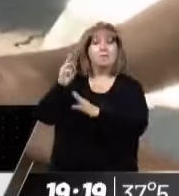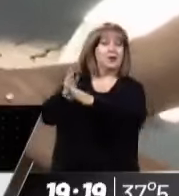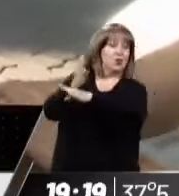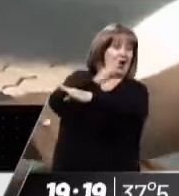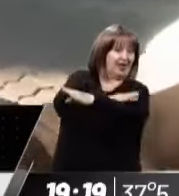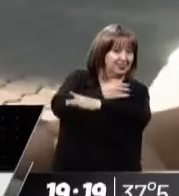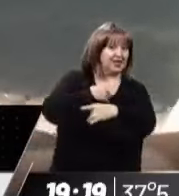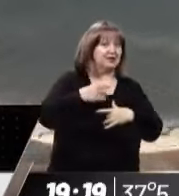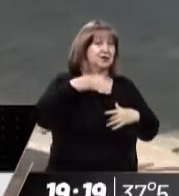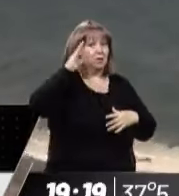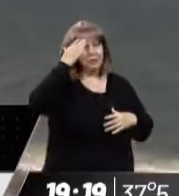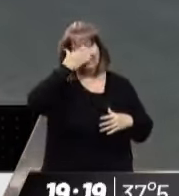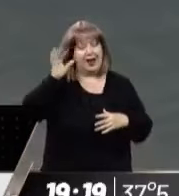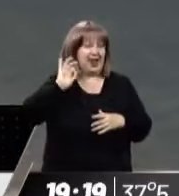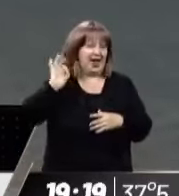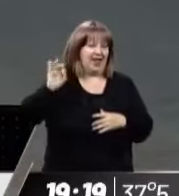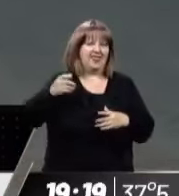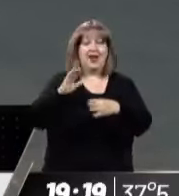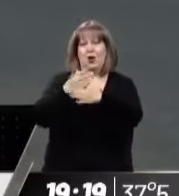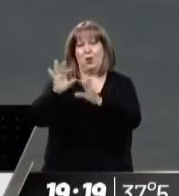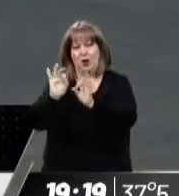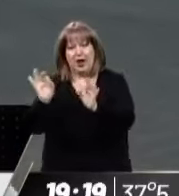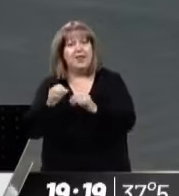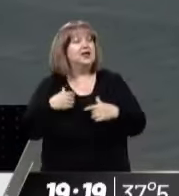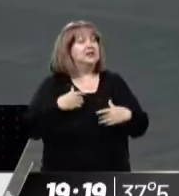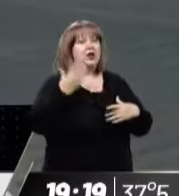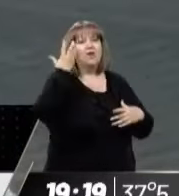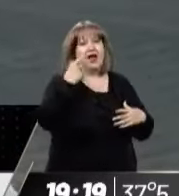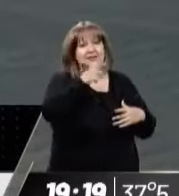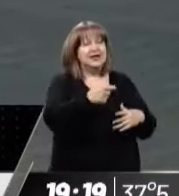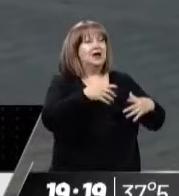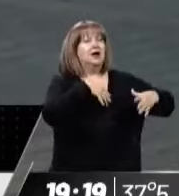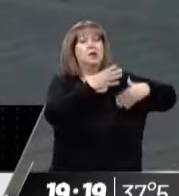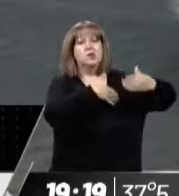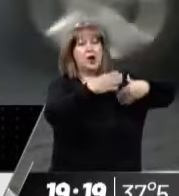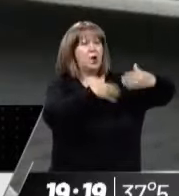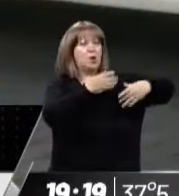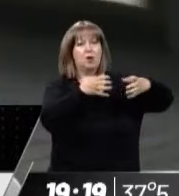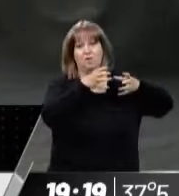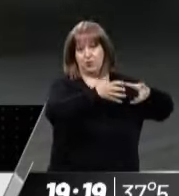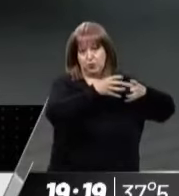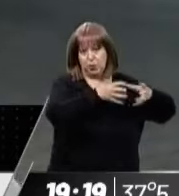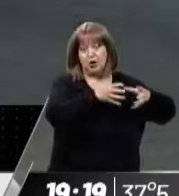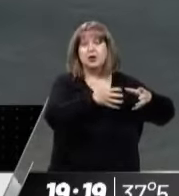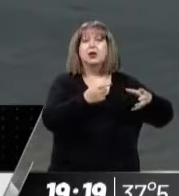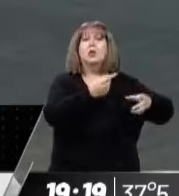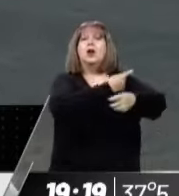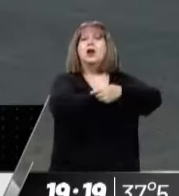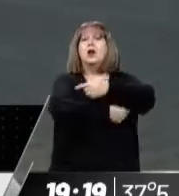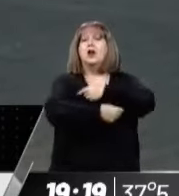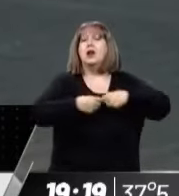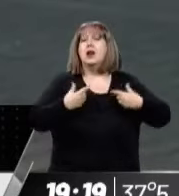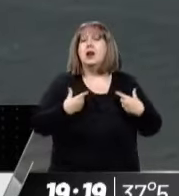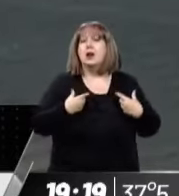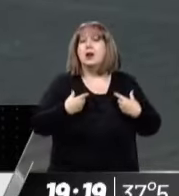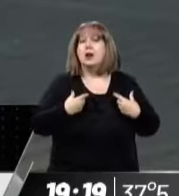mucho al fútbol de joven, ¿no? Como mucha gente en Argentina. ¿Y sabes qué playera tengo en casa? Y me puedo imaginar, algo